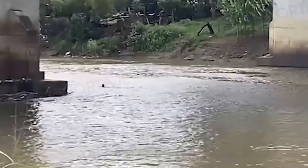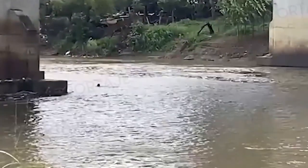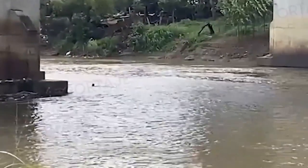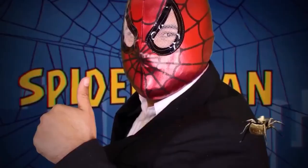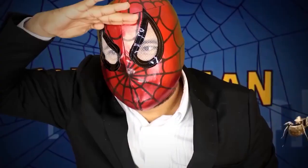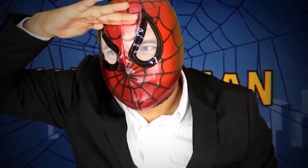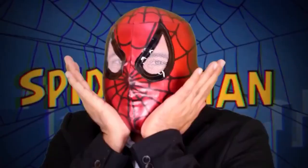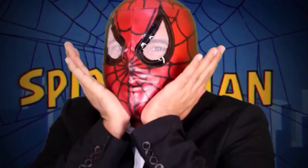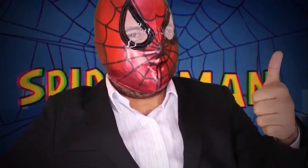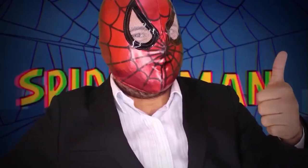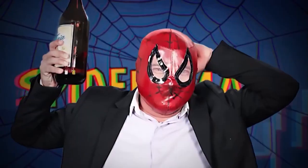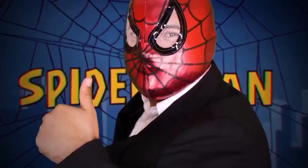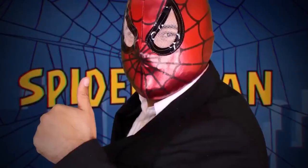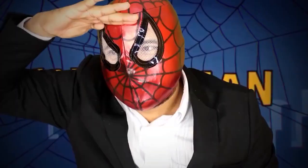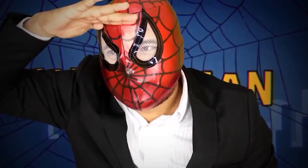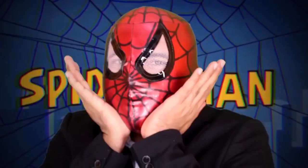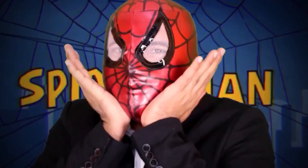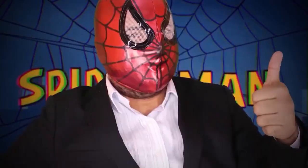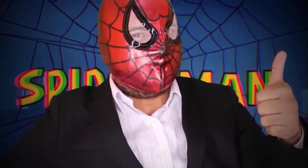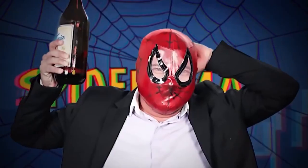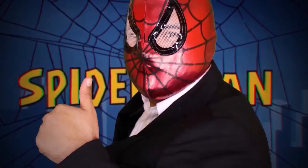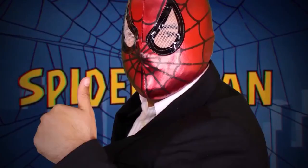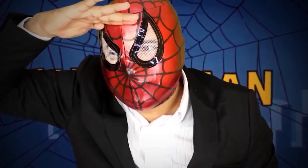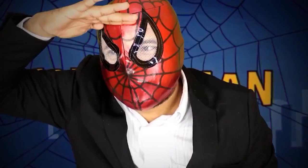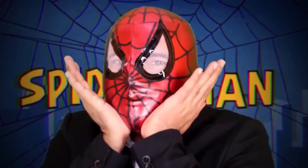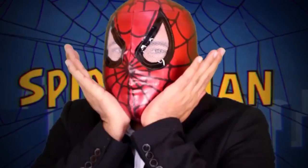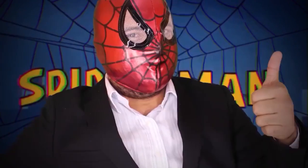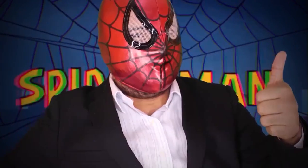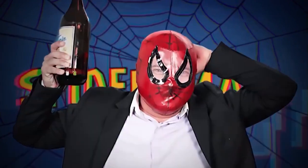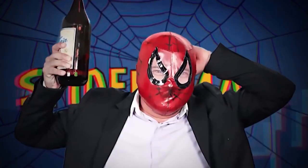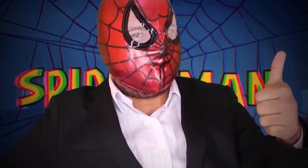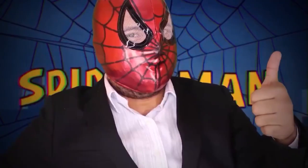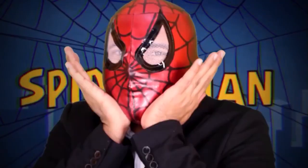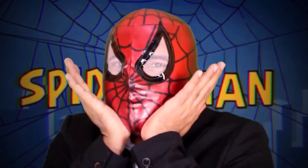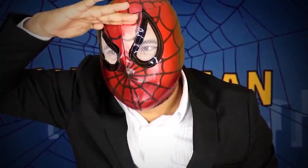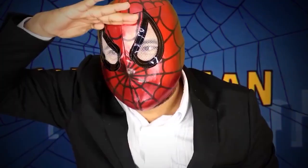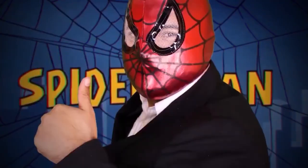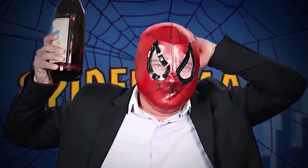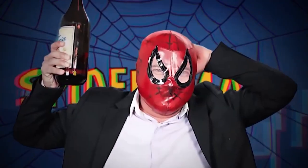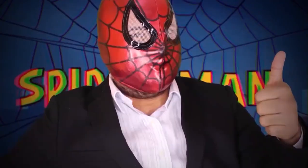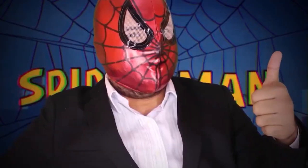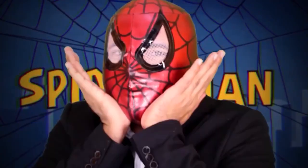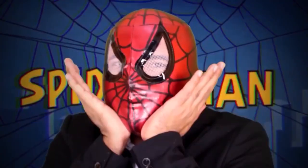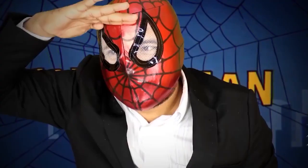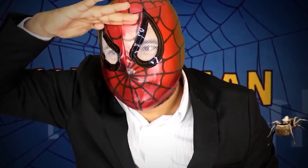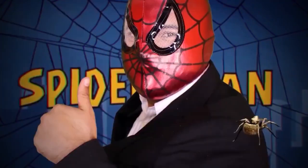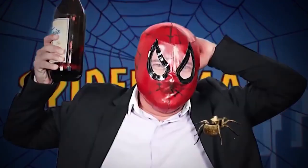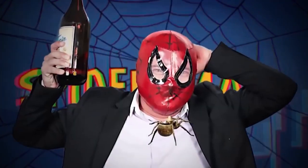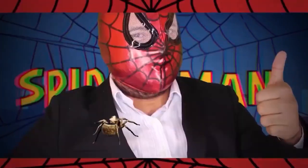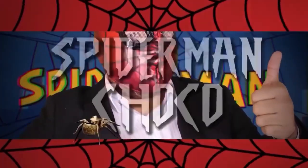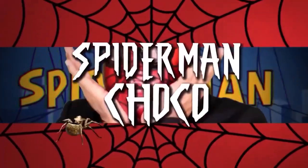su amigo Cine Perma Chocó. ¡Allá nos vemos! No se les olvide comentar, compartir y darle like a este video.